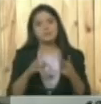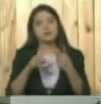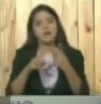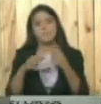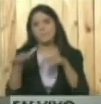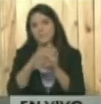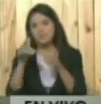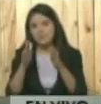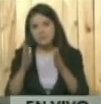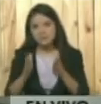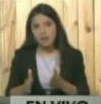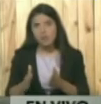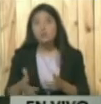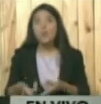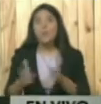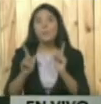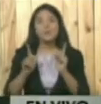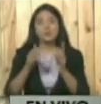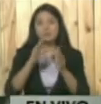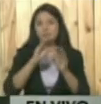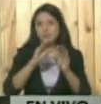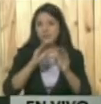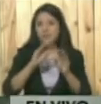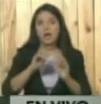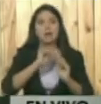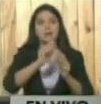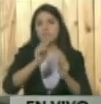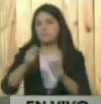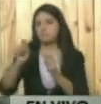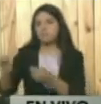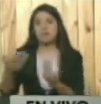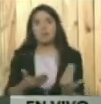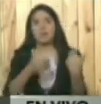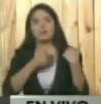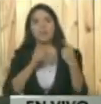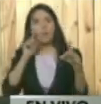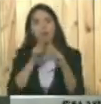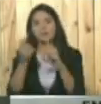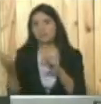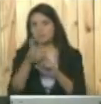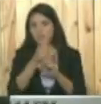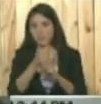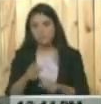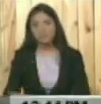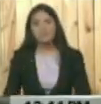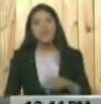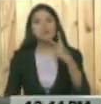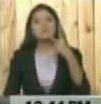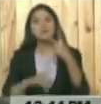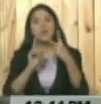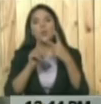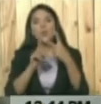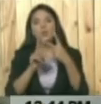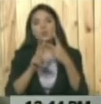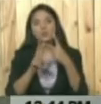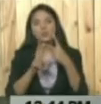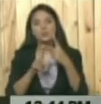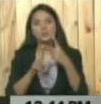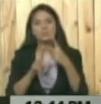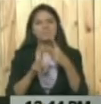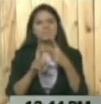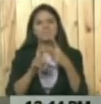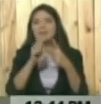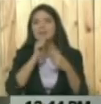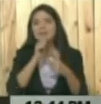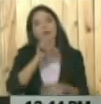ministerios, lo cual nos permitió diversificar responsabilidades y cumplimiento de metas. En segundo lugar, el segundo gran ejecutor, el